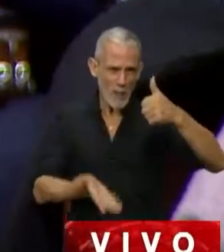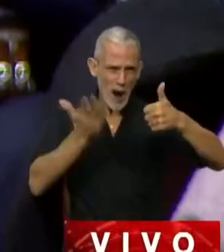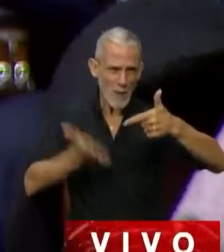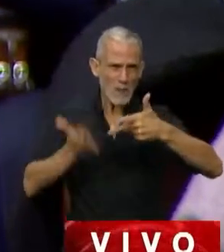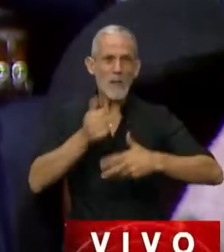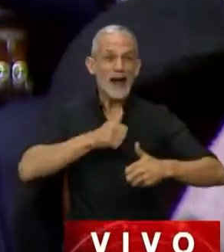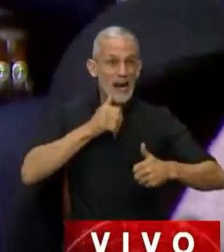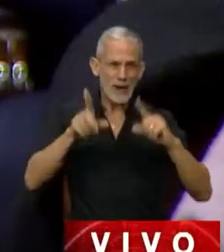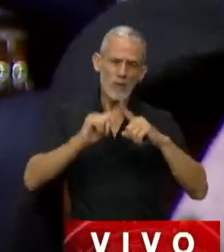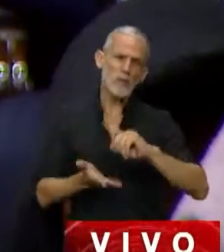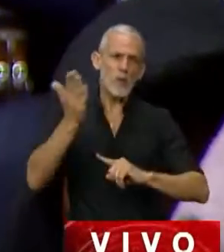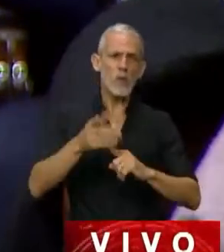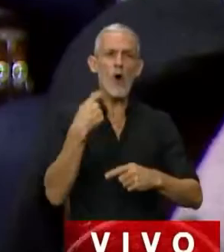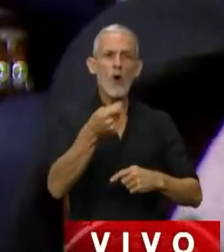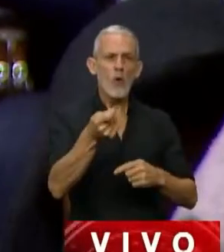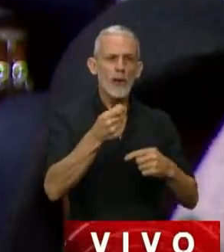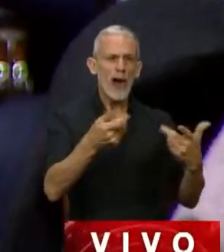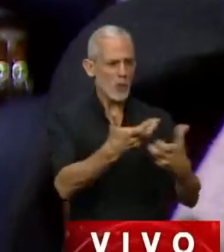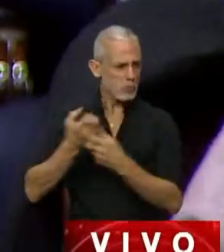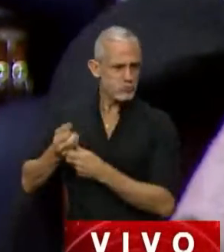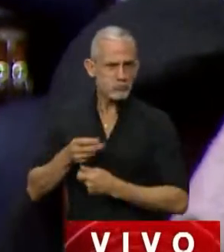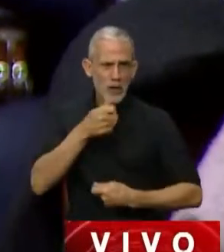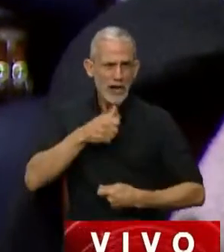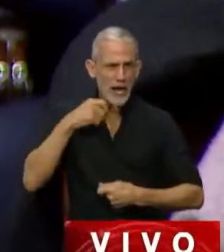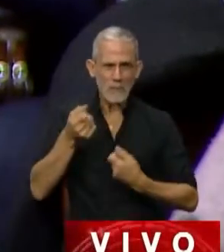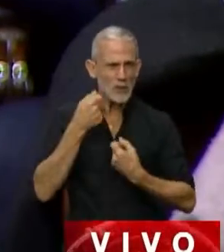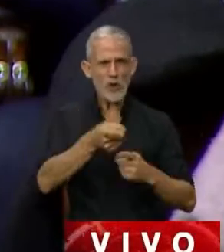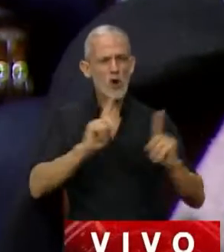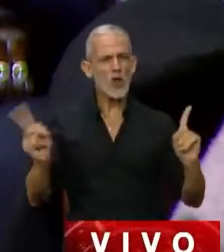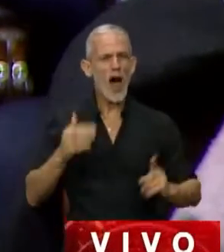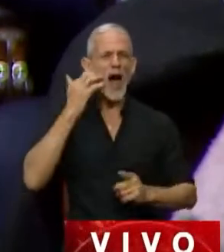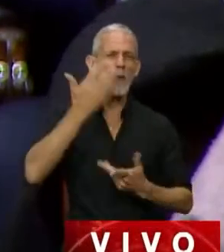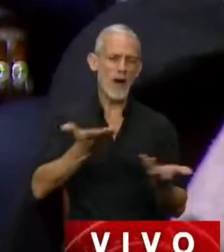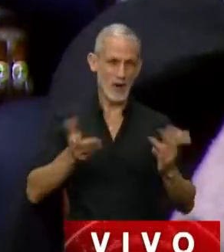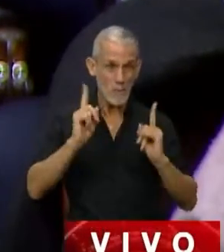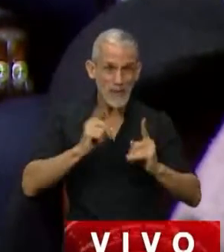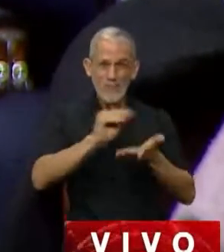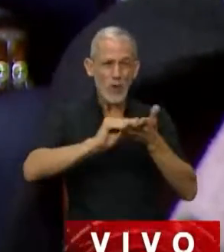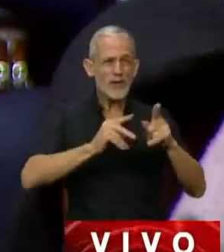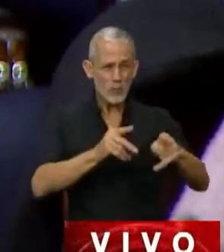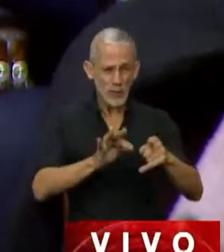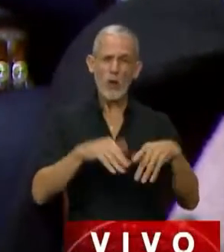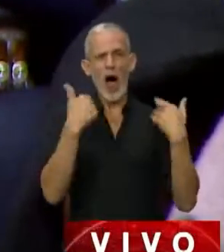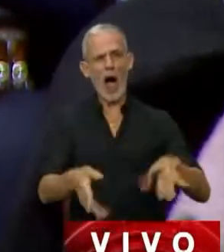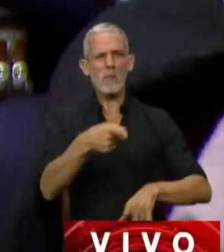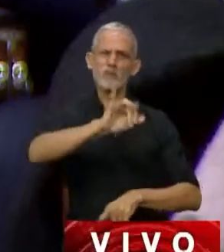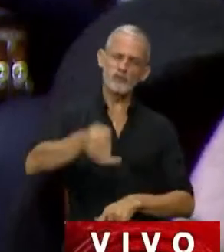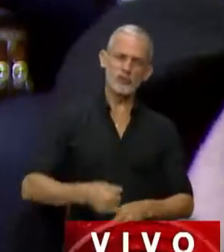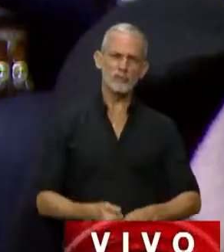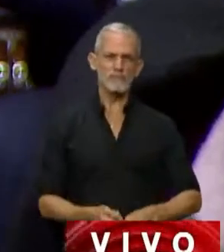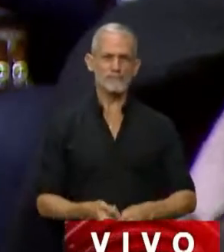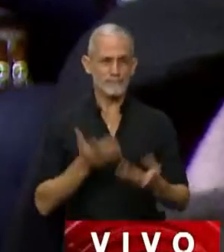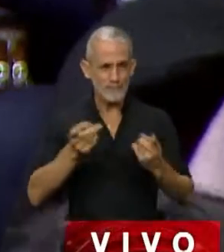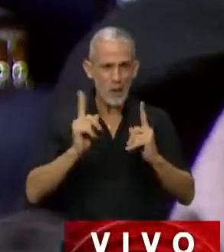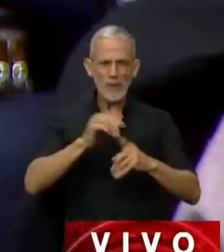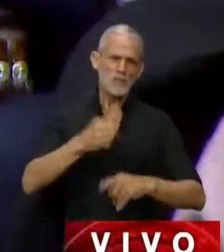los remedios, de sacarle los remedios a los abuelos. Es el mismo legislador que discutió